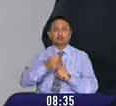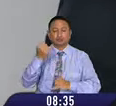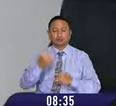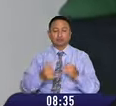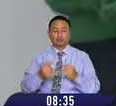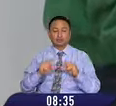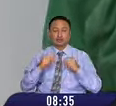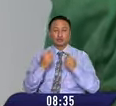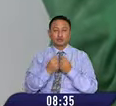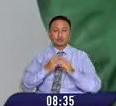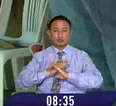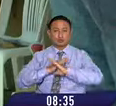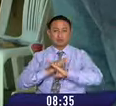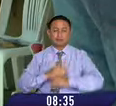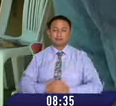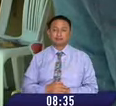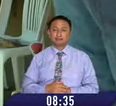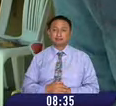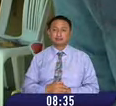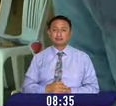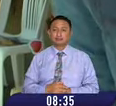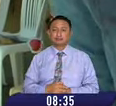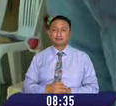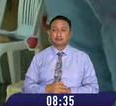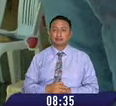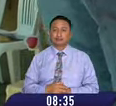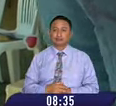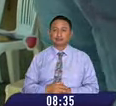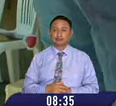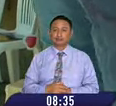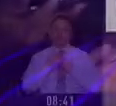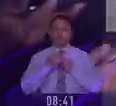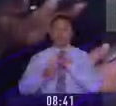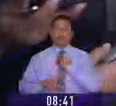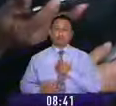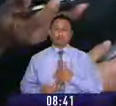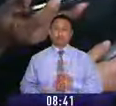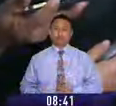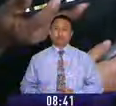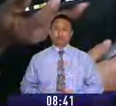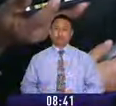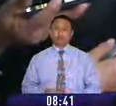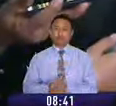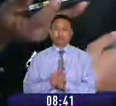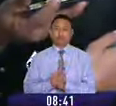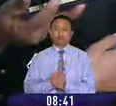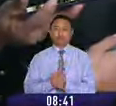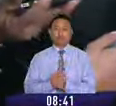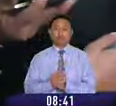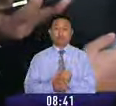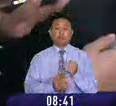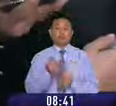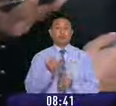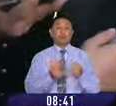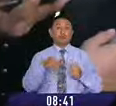bandas delincuenciales. Informó Valeria Navarro. Que al final de este mes llegan